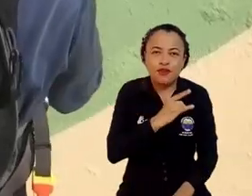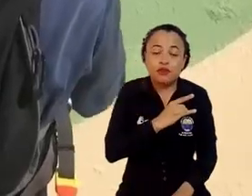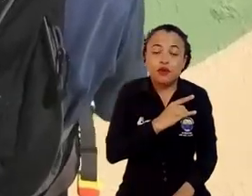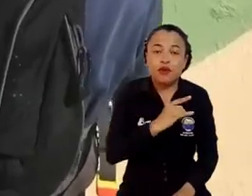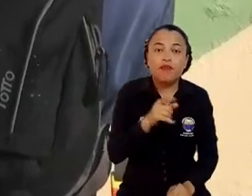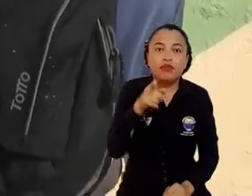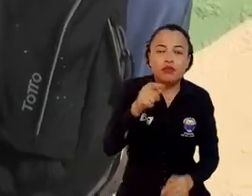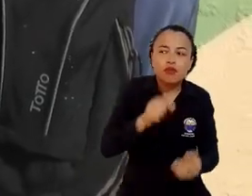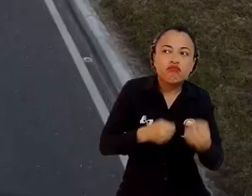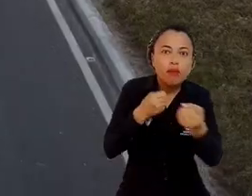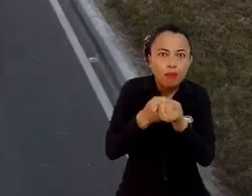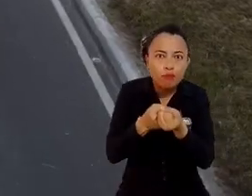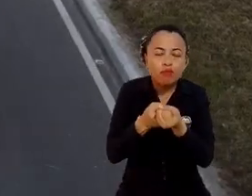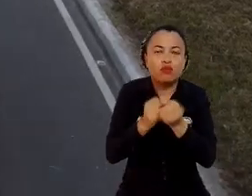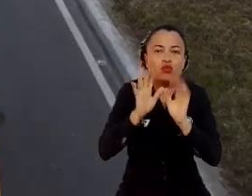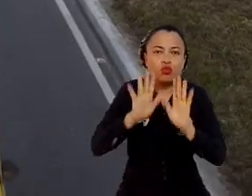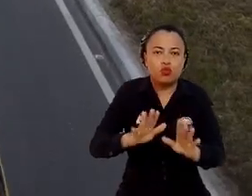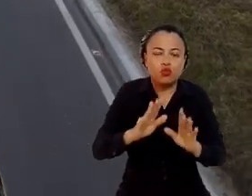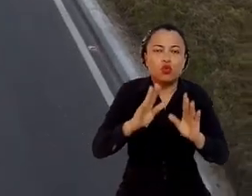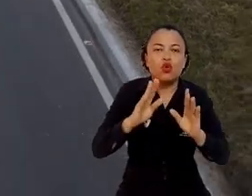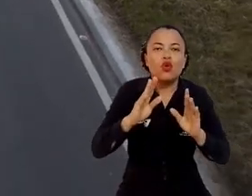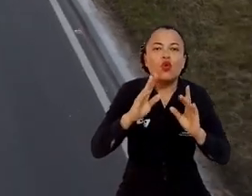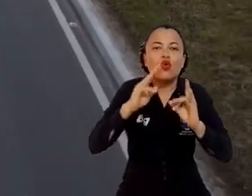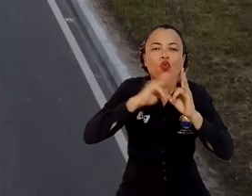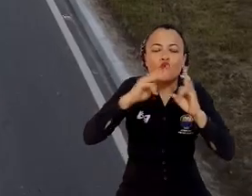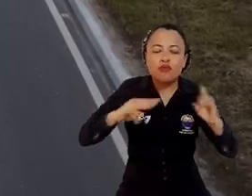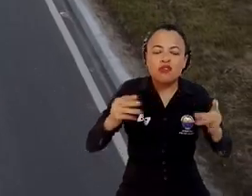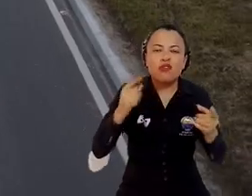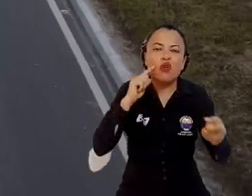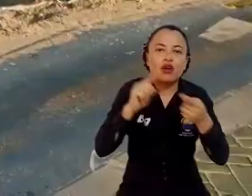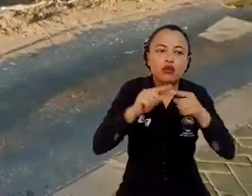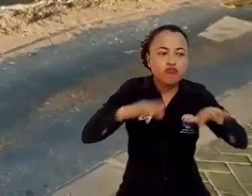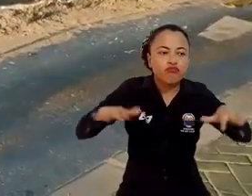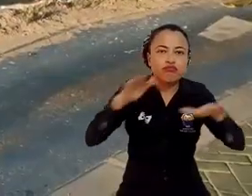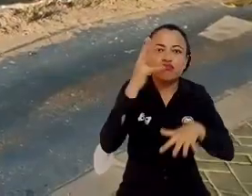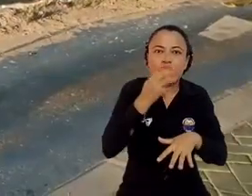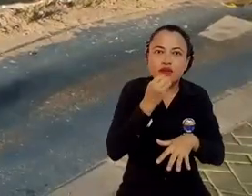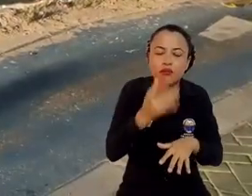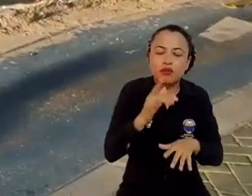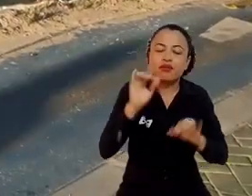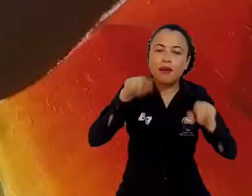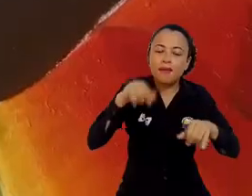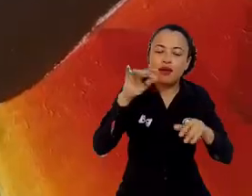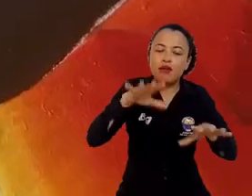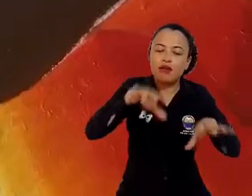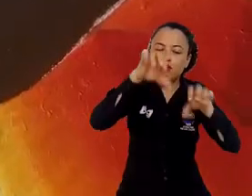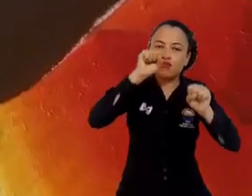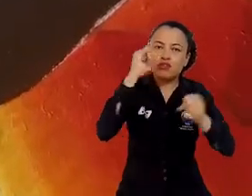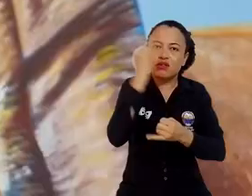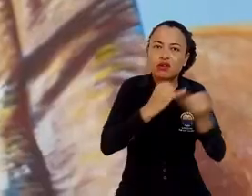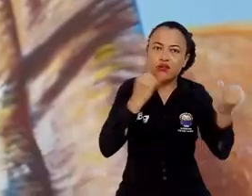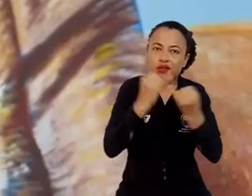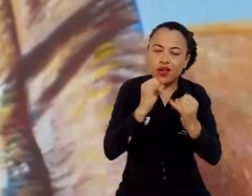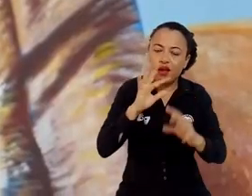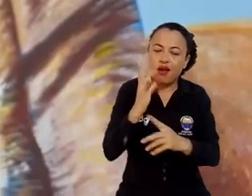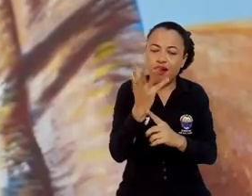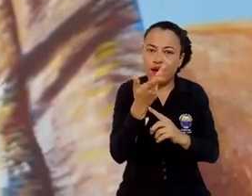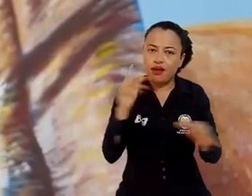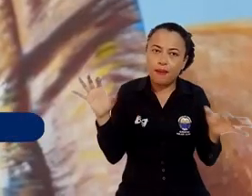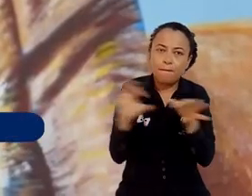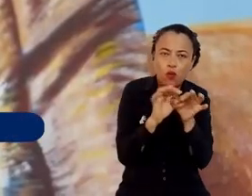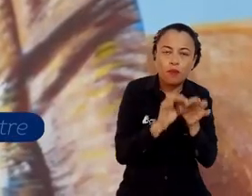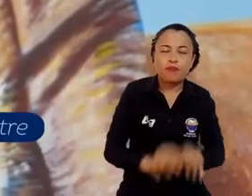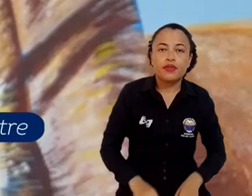el espacio público de la ciudad y propiciar la apropiación de la identidad del territorio a través del arte. Bien chévere. Es un